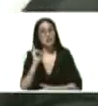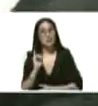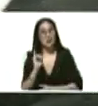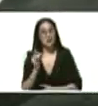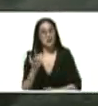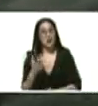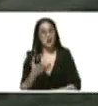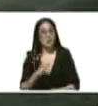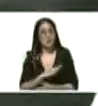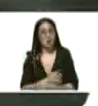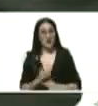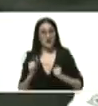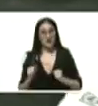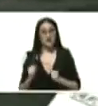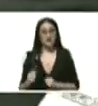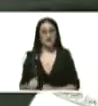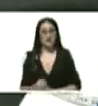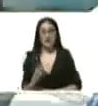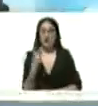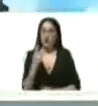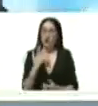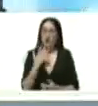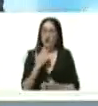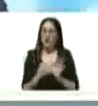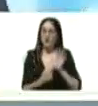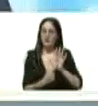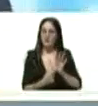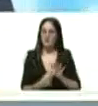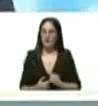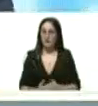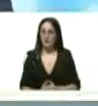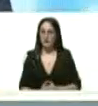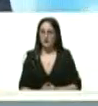Para poner dos ejemplos, quizás los más conocidos